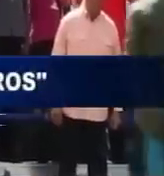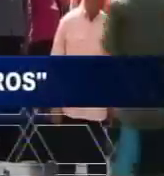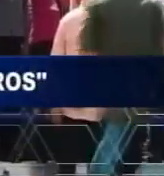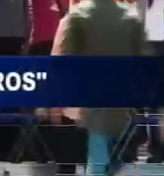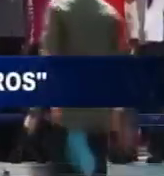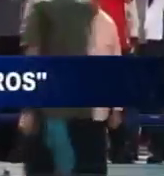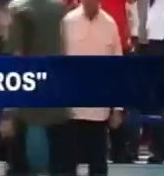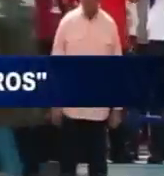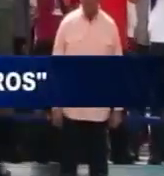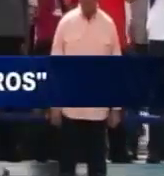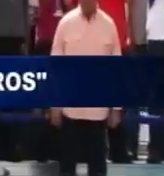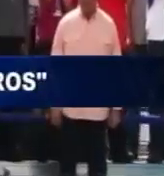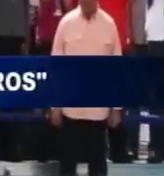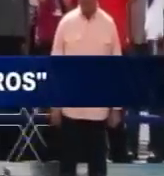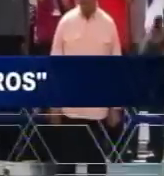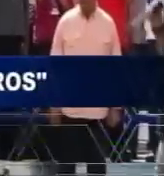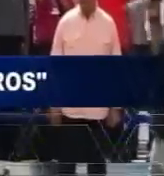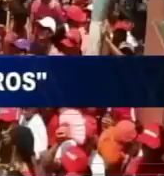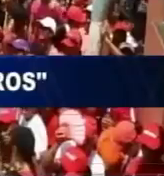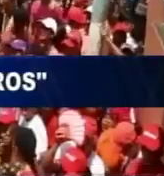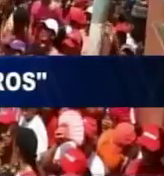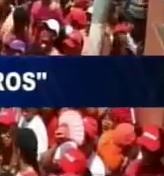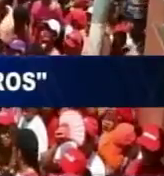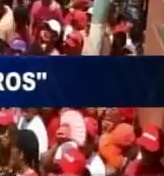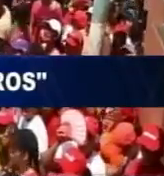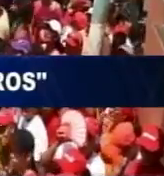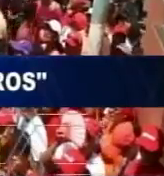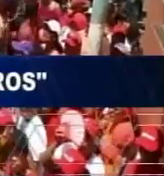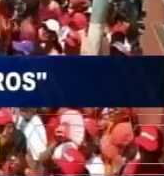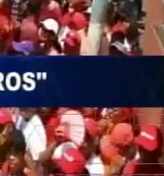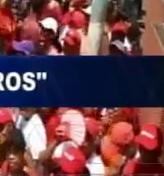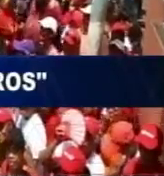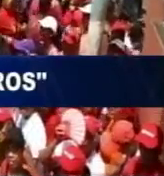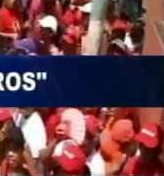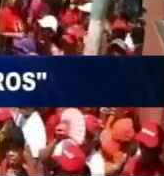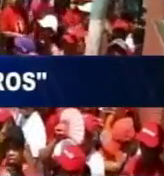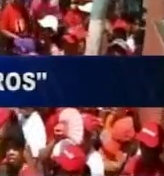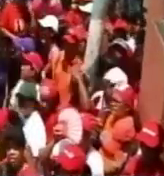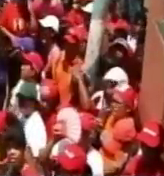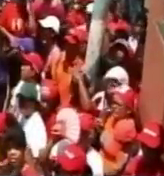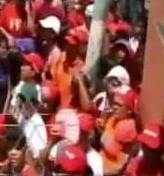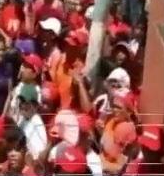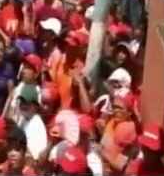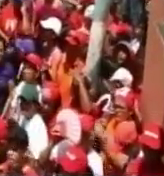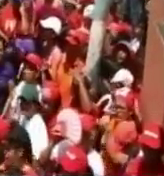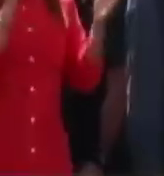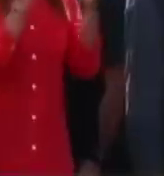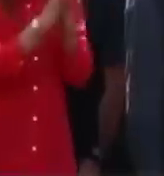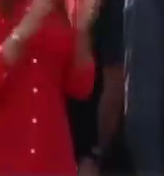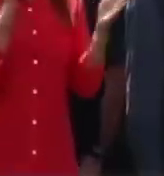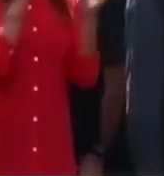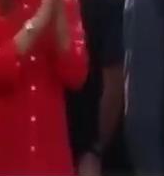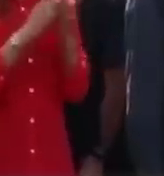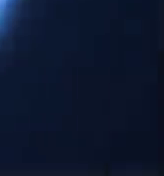por la producción presidente de la república nicolás maduro ordenó la toma de las instalaciones de la empresa kellogg